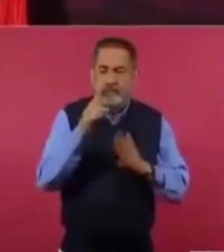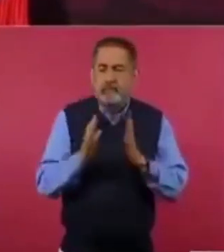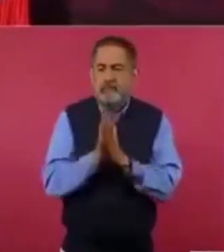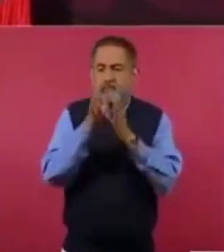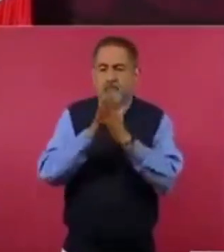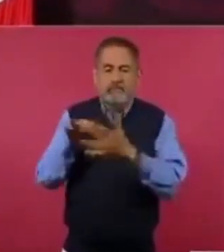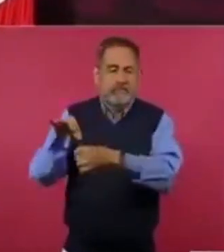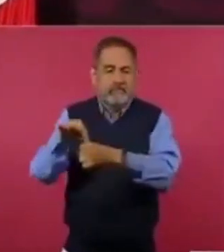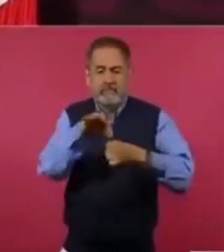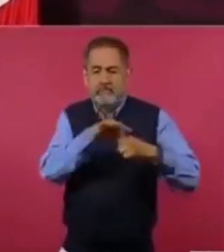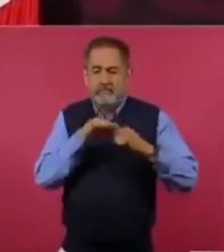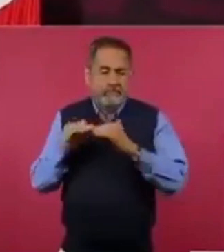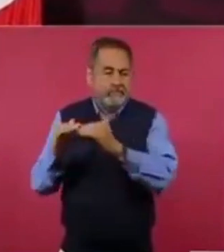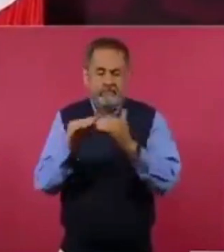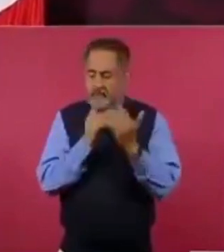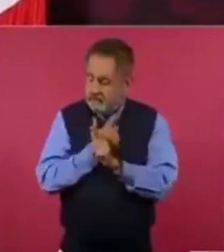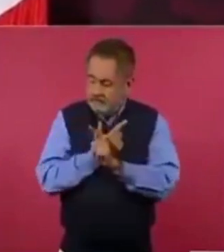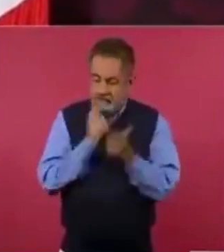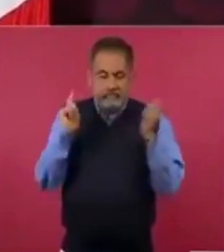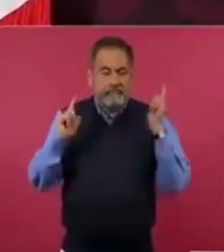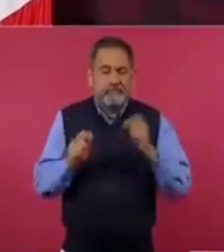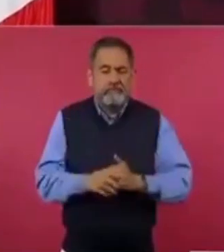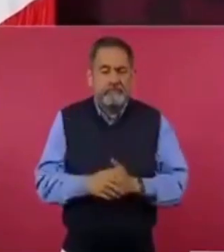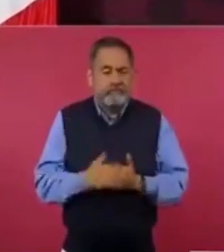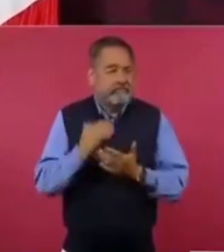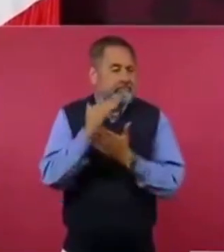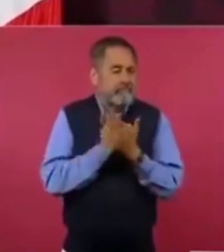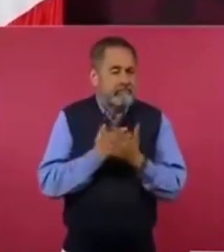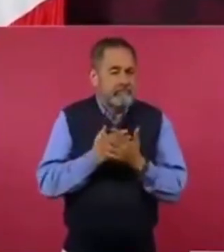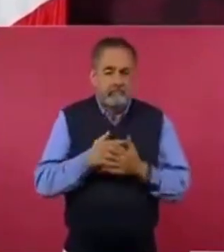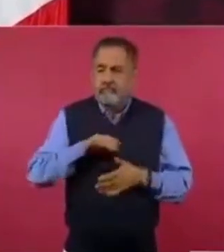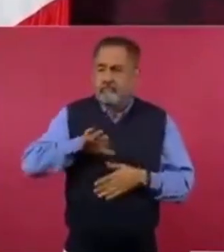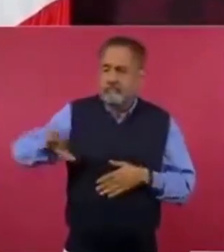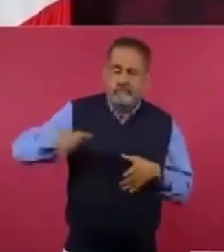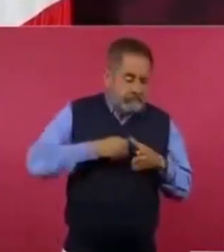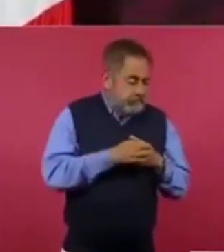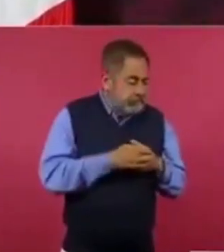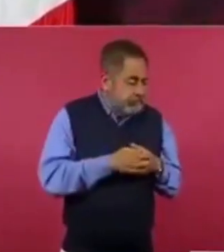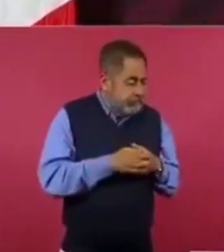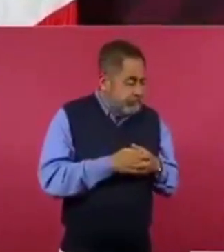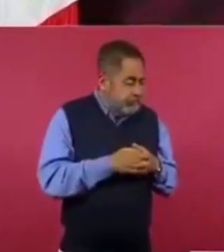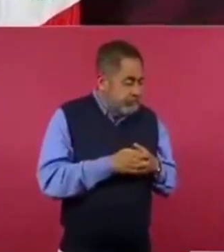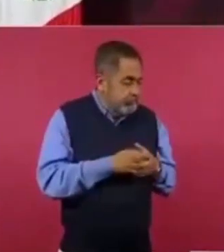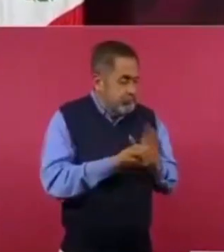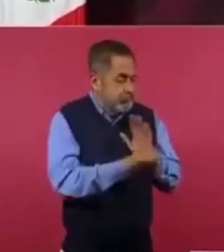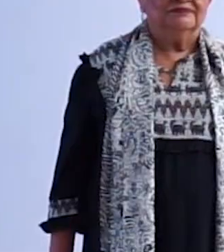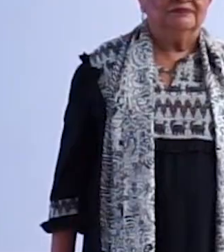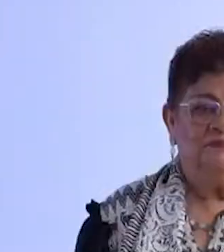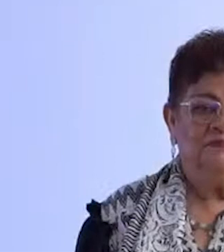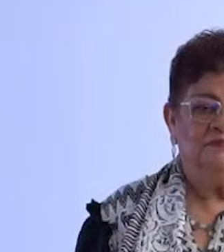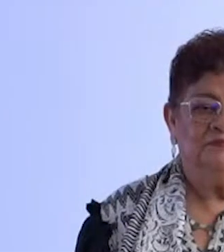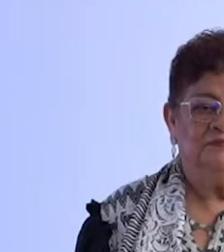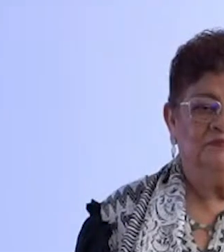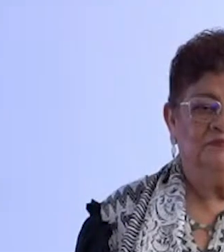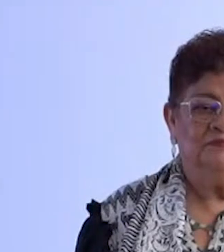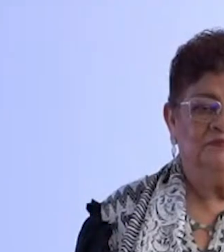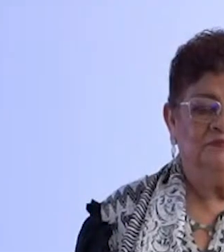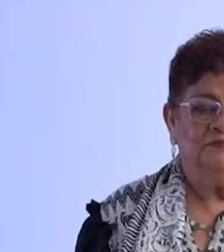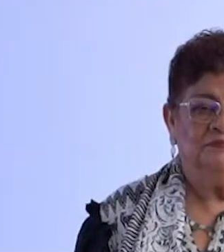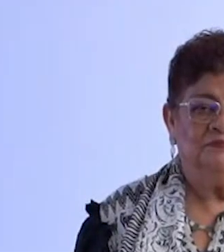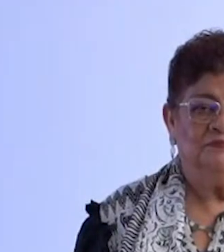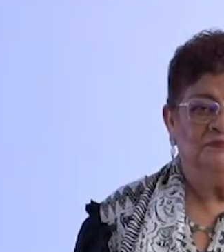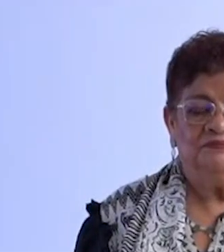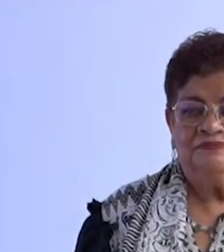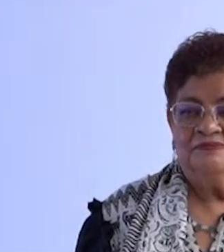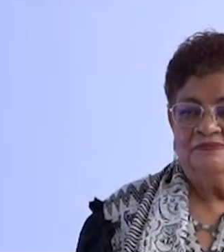las investigaciones por lo que se espera que en la próxima reunión Claudia shum esté presente y establezca de contacto con las